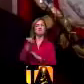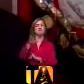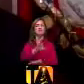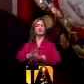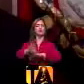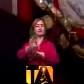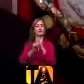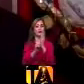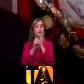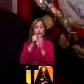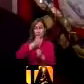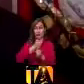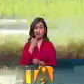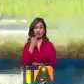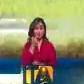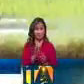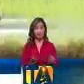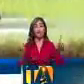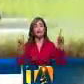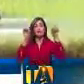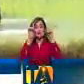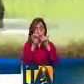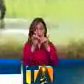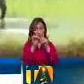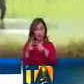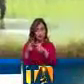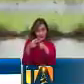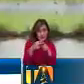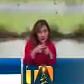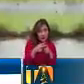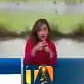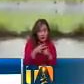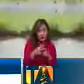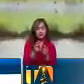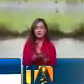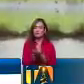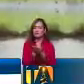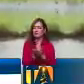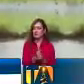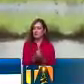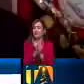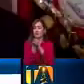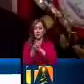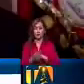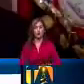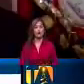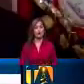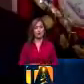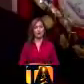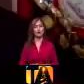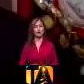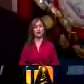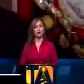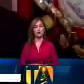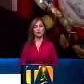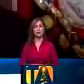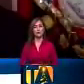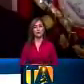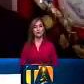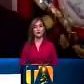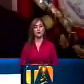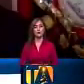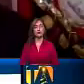El ministro de Trabajo reconoce las cifras y asegura que los créditos que otorgarán podrían generar un cambio. Y sé que la única